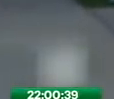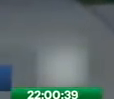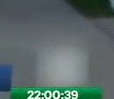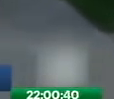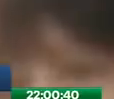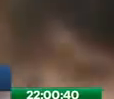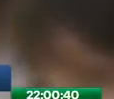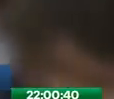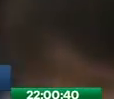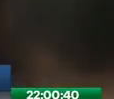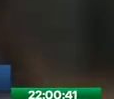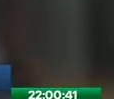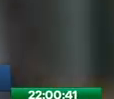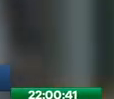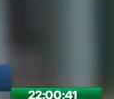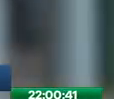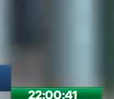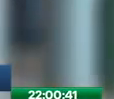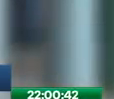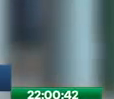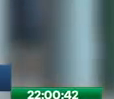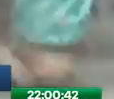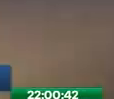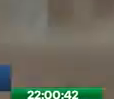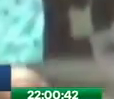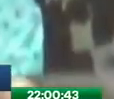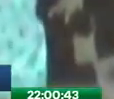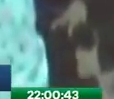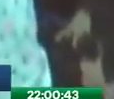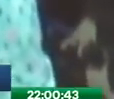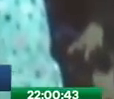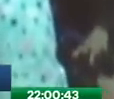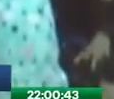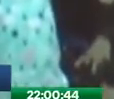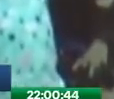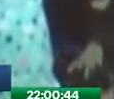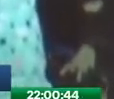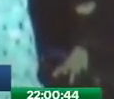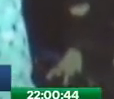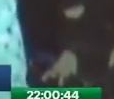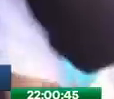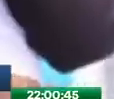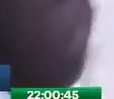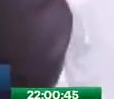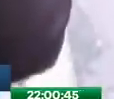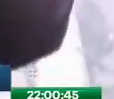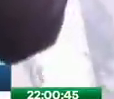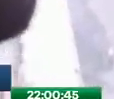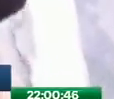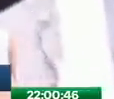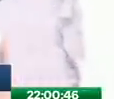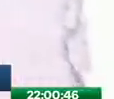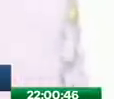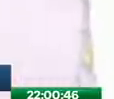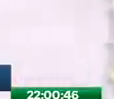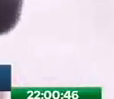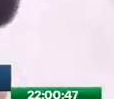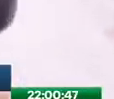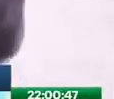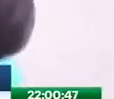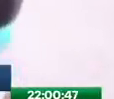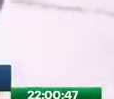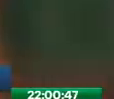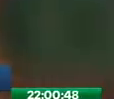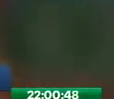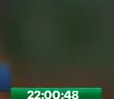Una niña de 2 años de edad habría sido abusada sexualmente en Quito. El presunto agresor sería un adulto mayor que